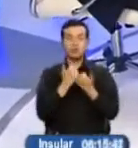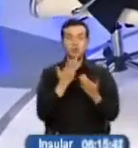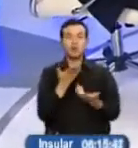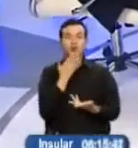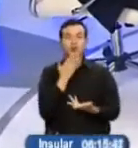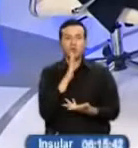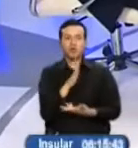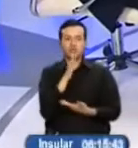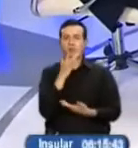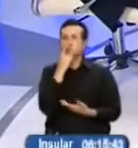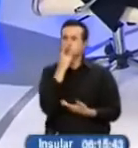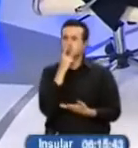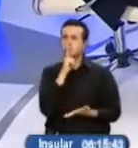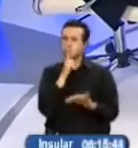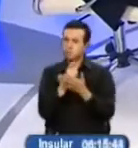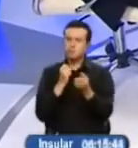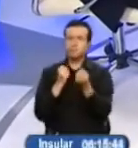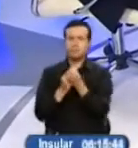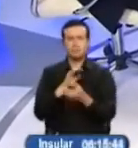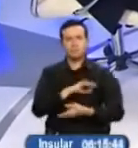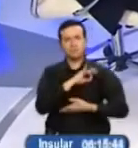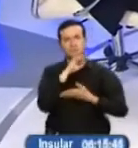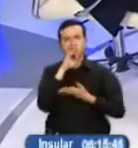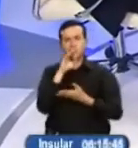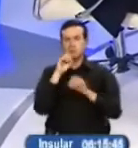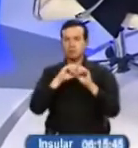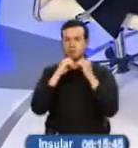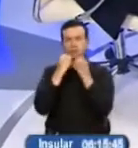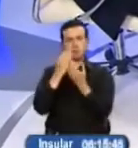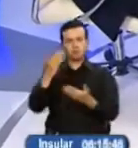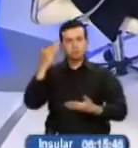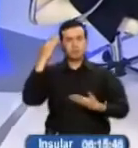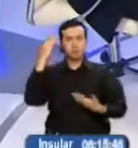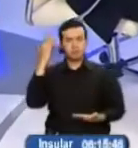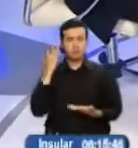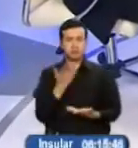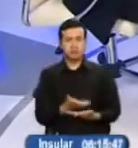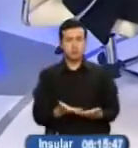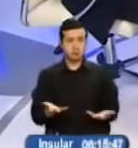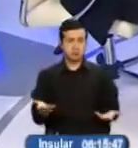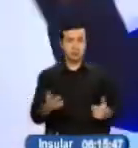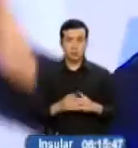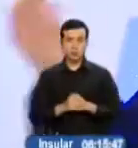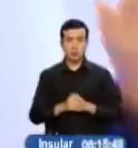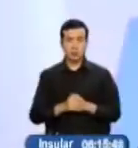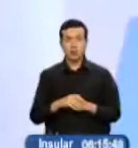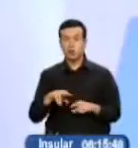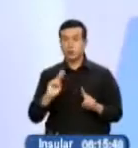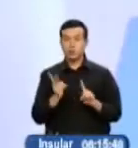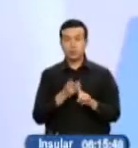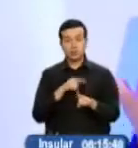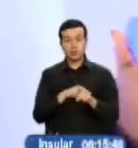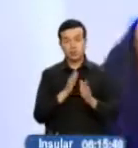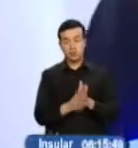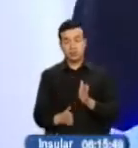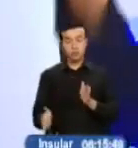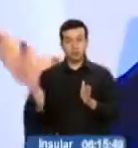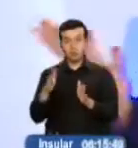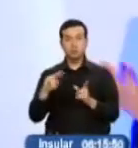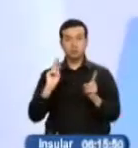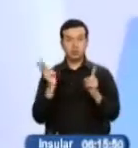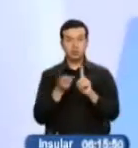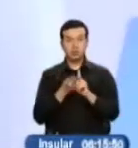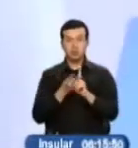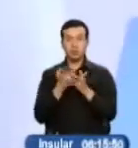la suficiente entereza de poder representar a una organización política en un segundo momento, como yo lo he llamado, en una